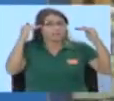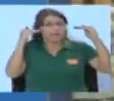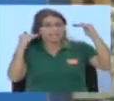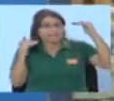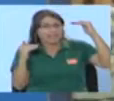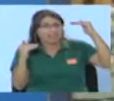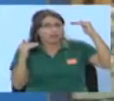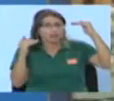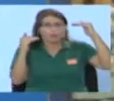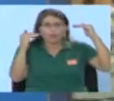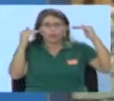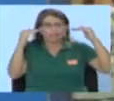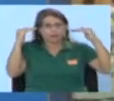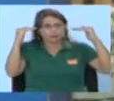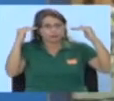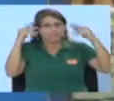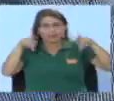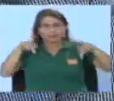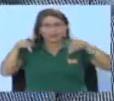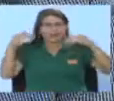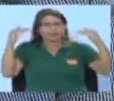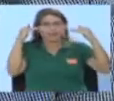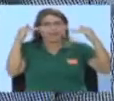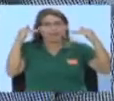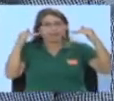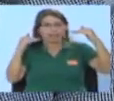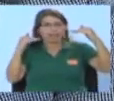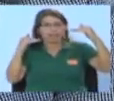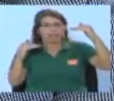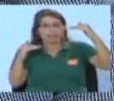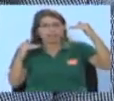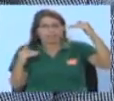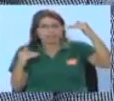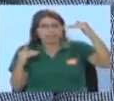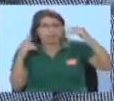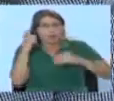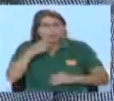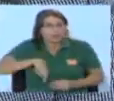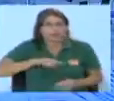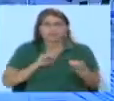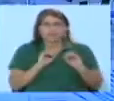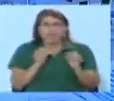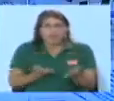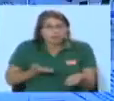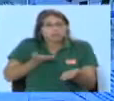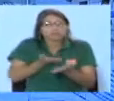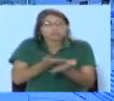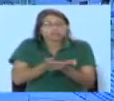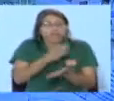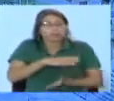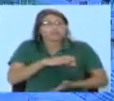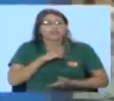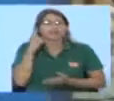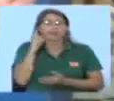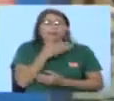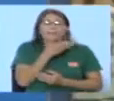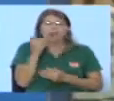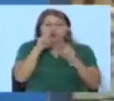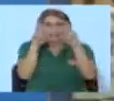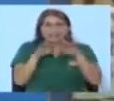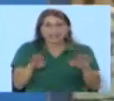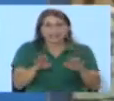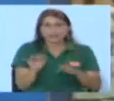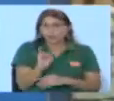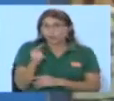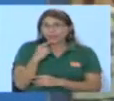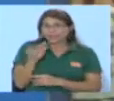estamos generando condiciones para que realmente tengamos acceso a un internet, que sería un poco mejorar lo que estaba planteando